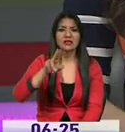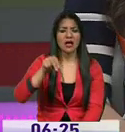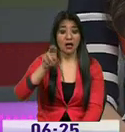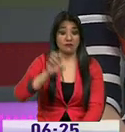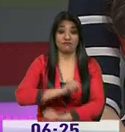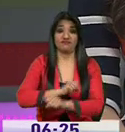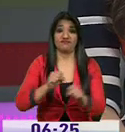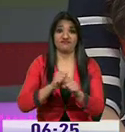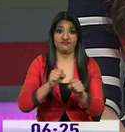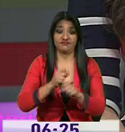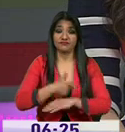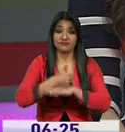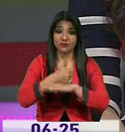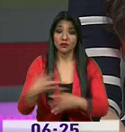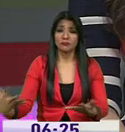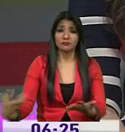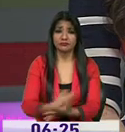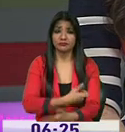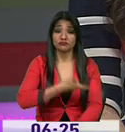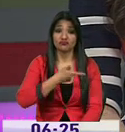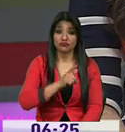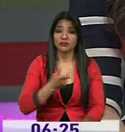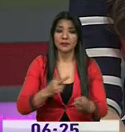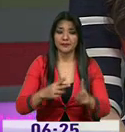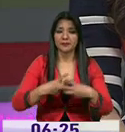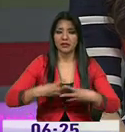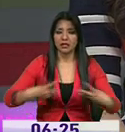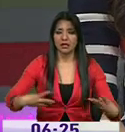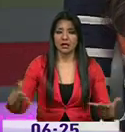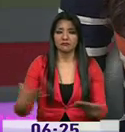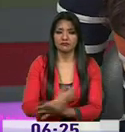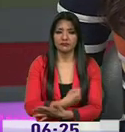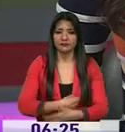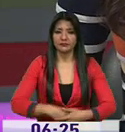operativo, la Policía Nacional decomisó todo el licor y el material almacenado en el sitio.